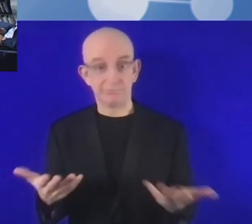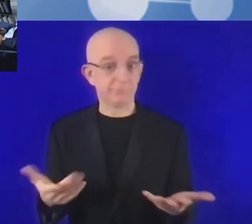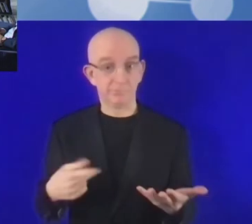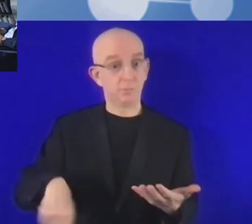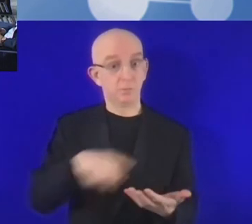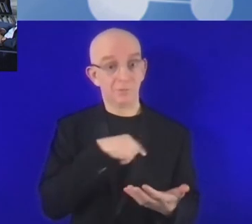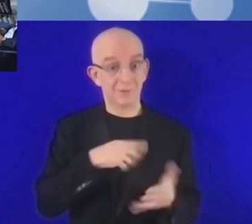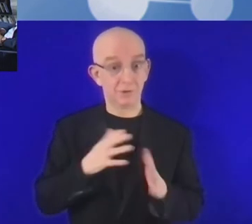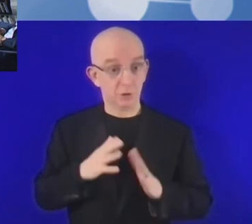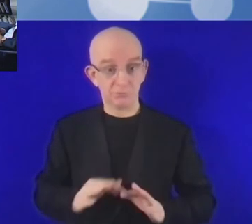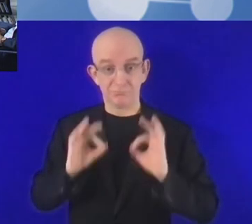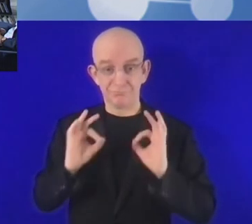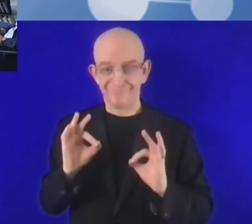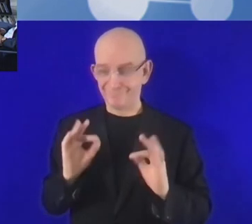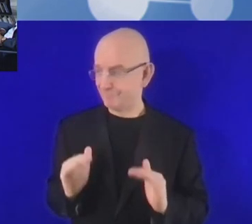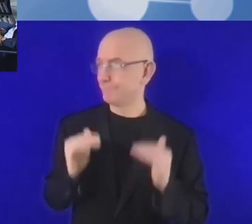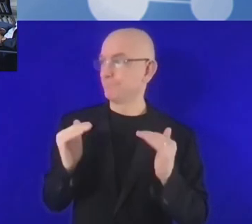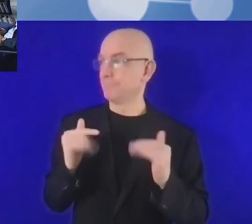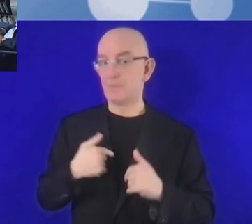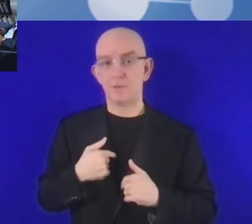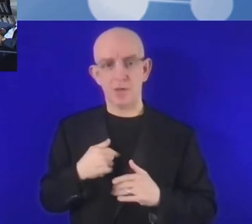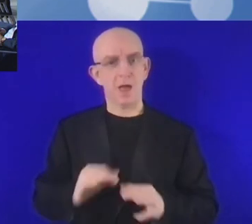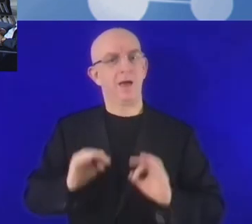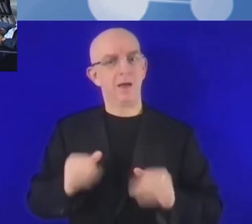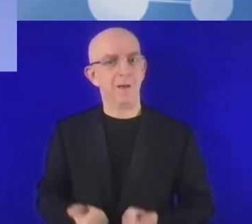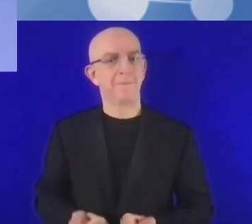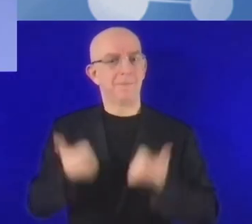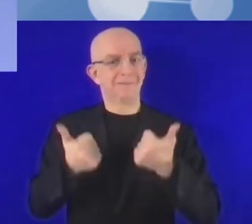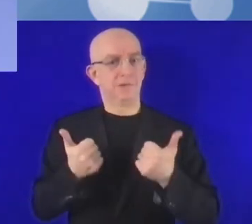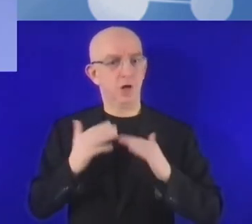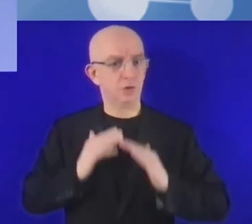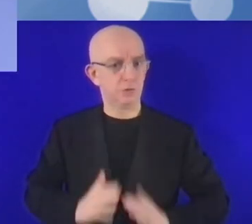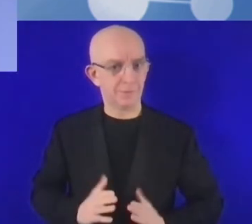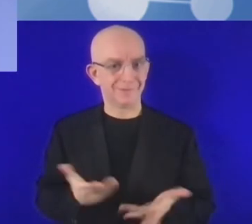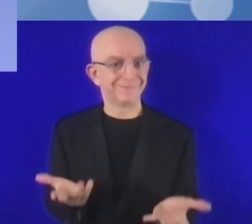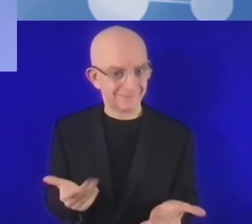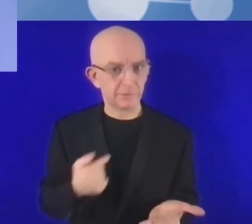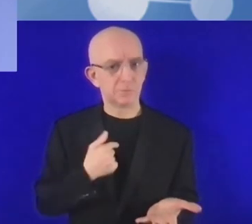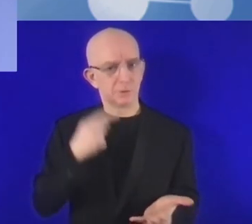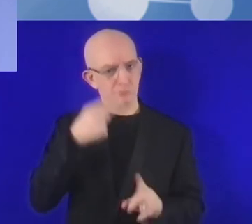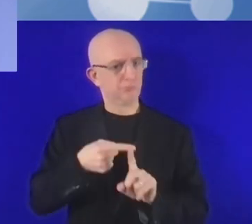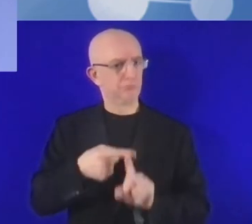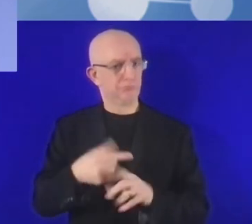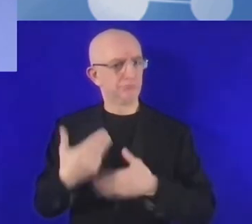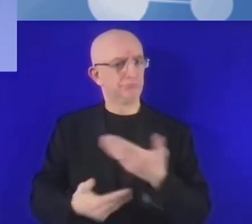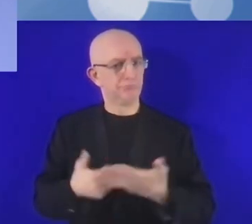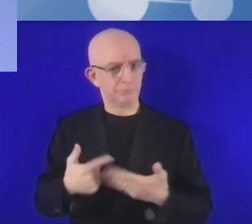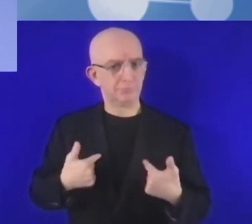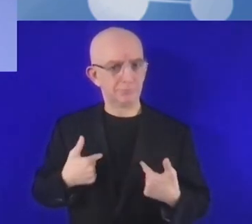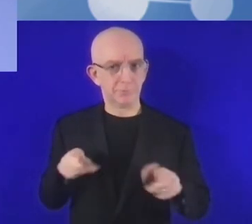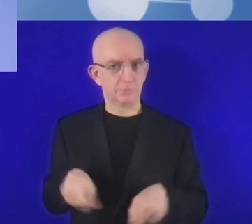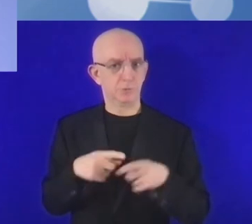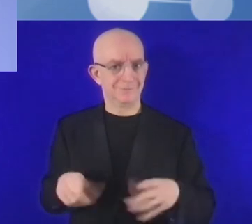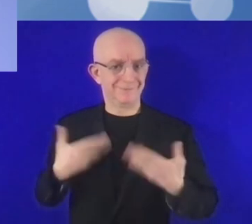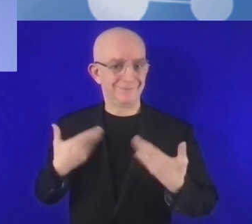menos tiempo para funcionar y actuar en este aspecto humano. Sin